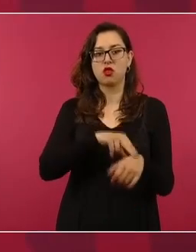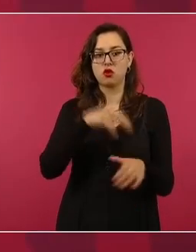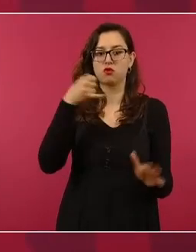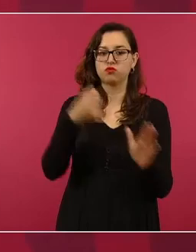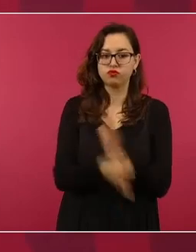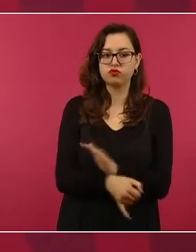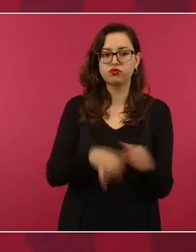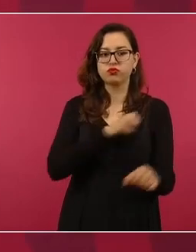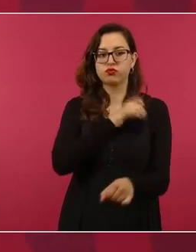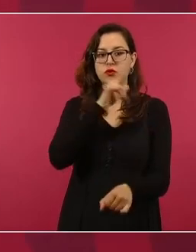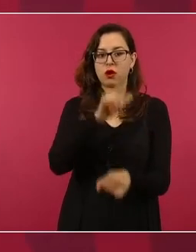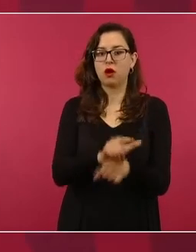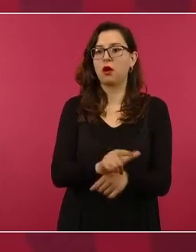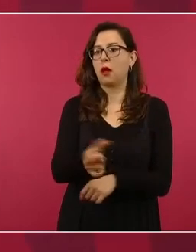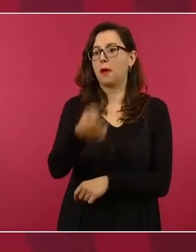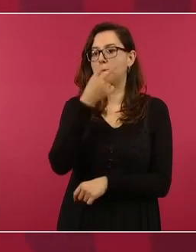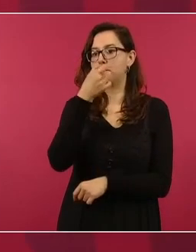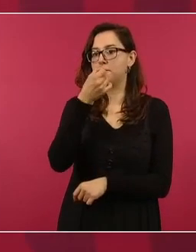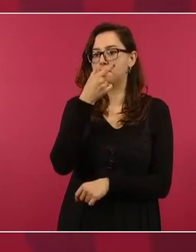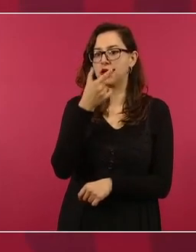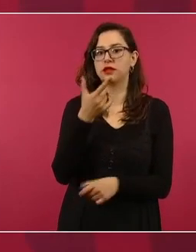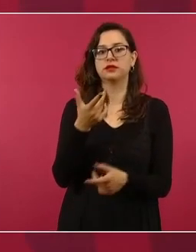medicinas y